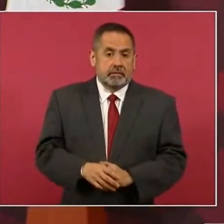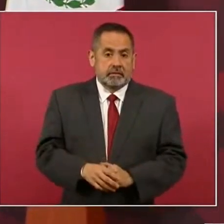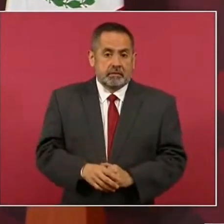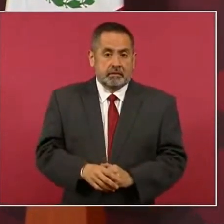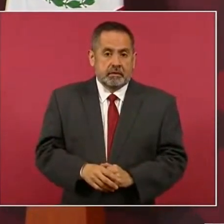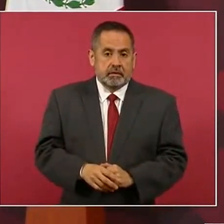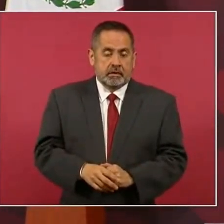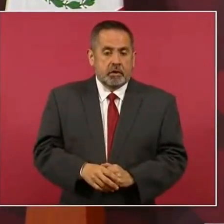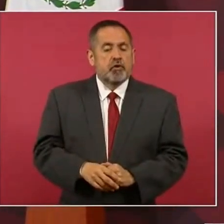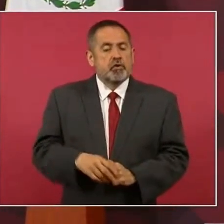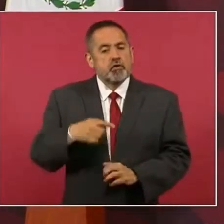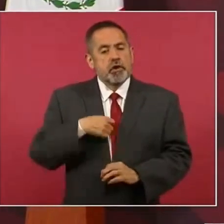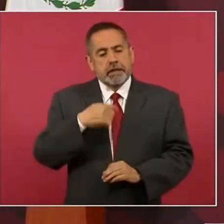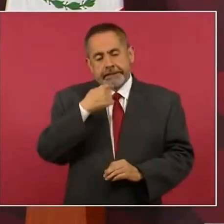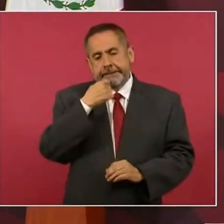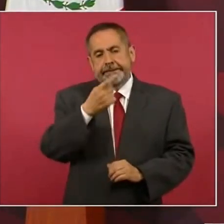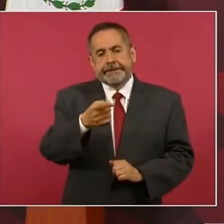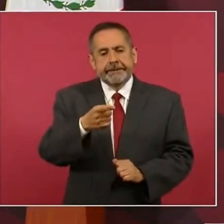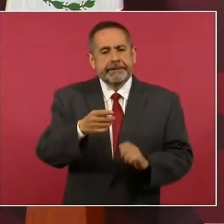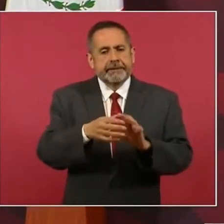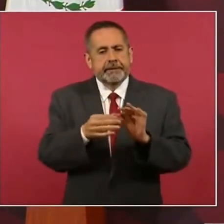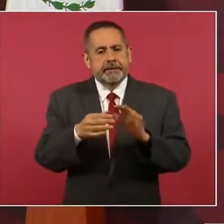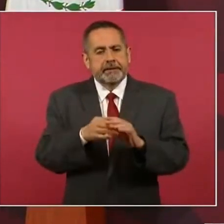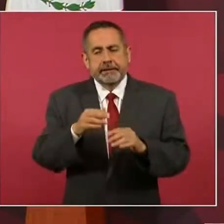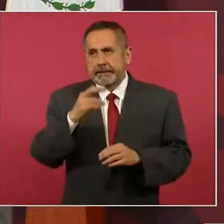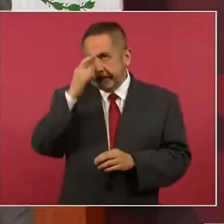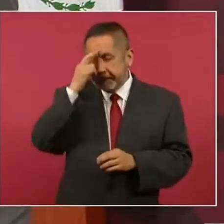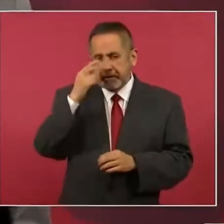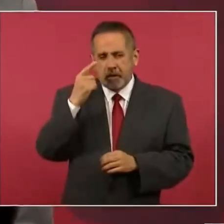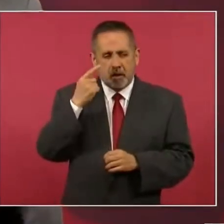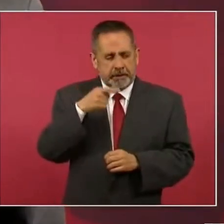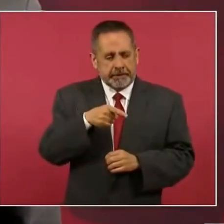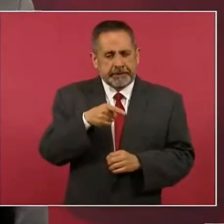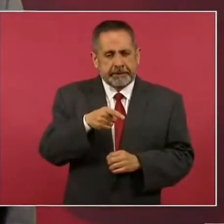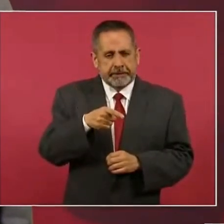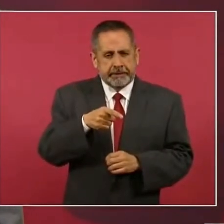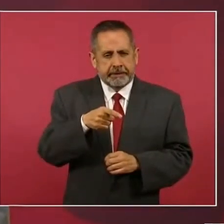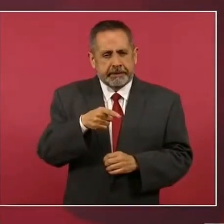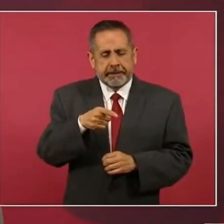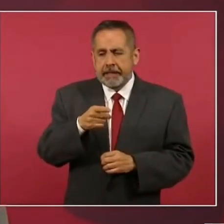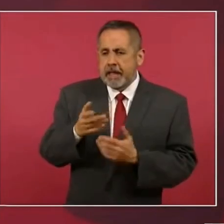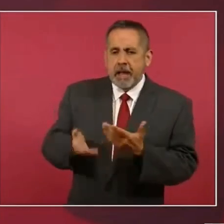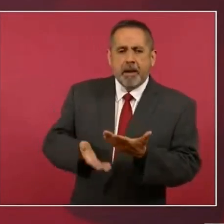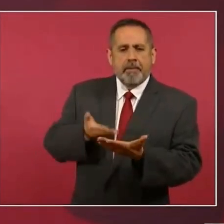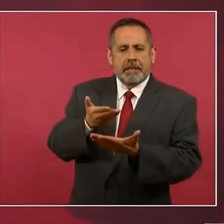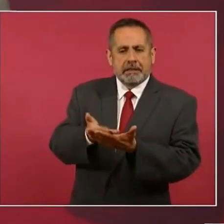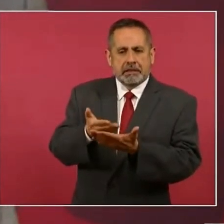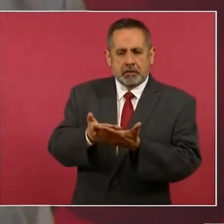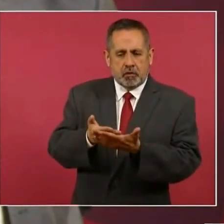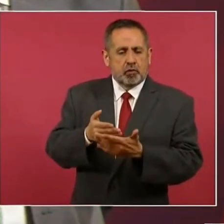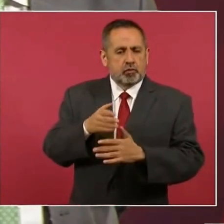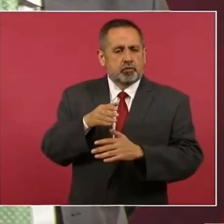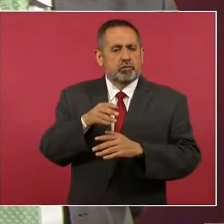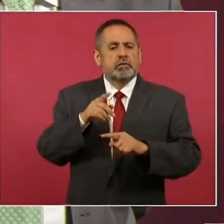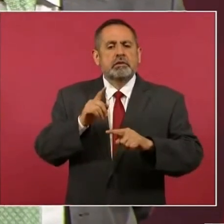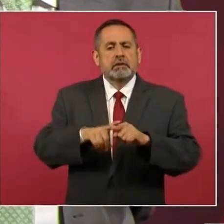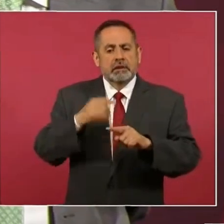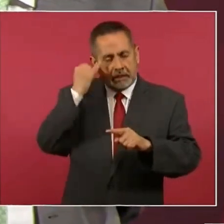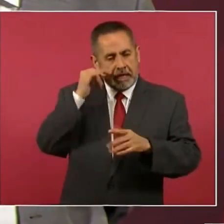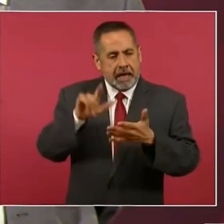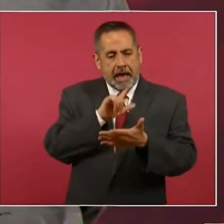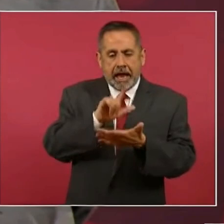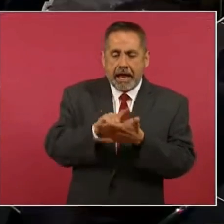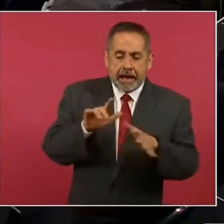Yo les comentaba aquí que la última reforma que presentó en esta materia